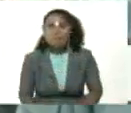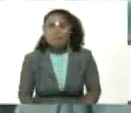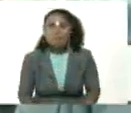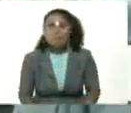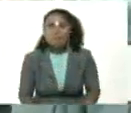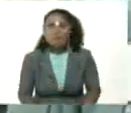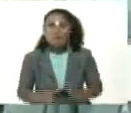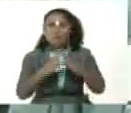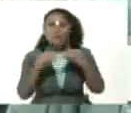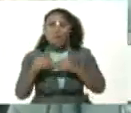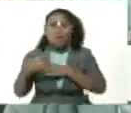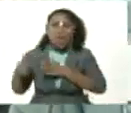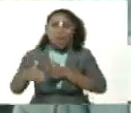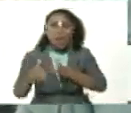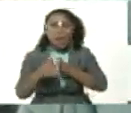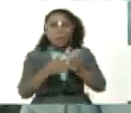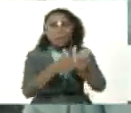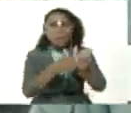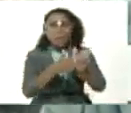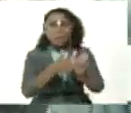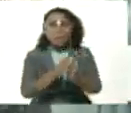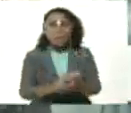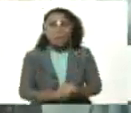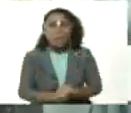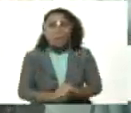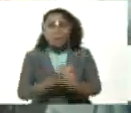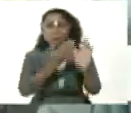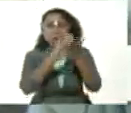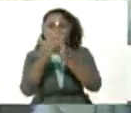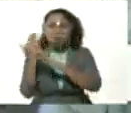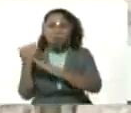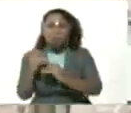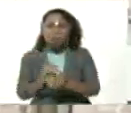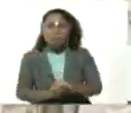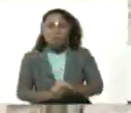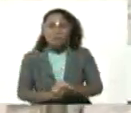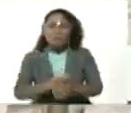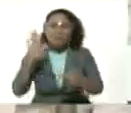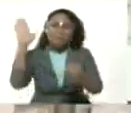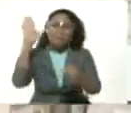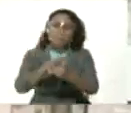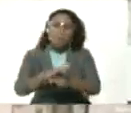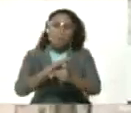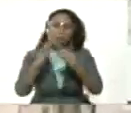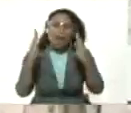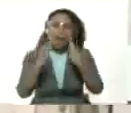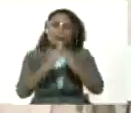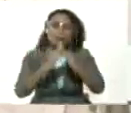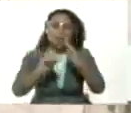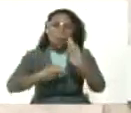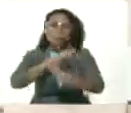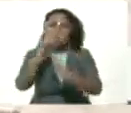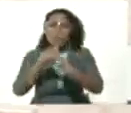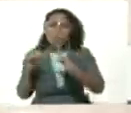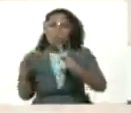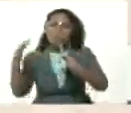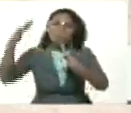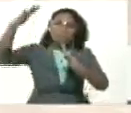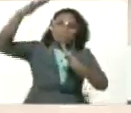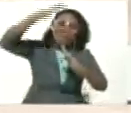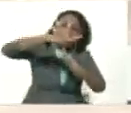todo el pasaje de las comunidades, tapó casas completas,